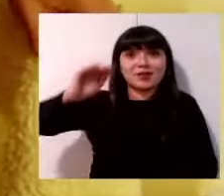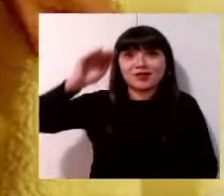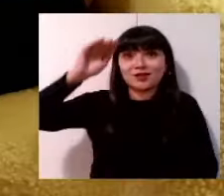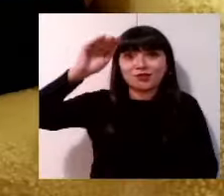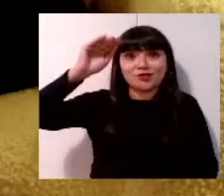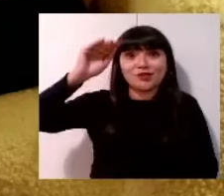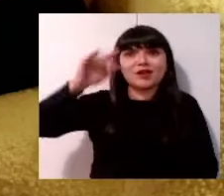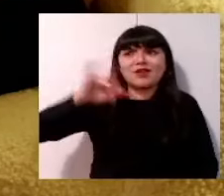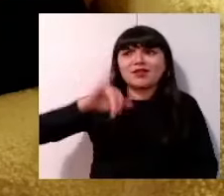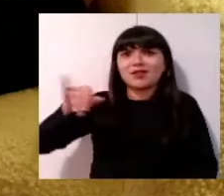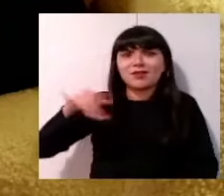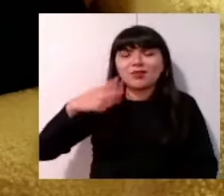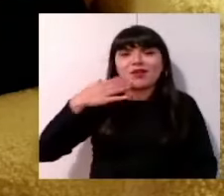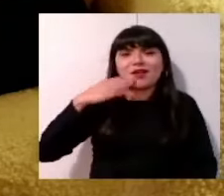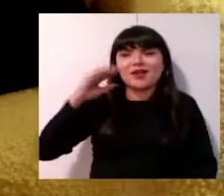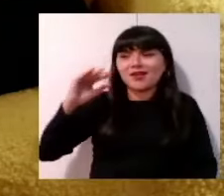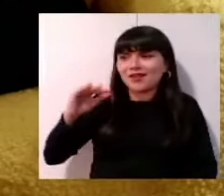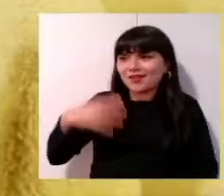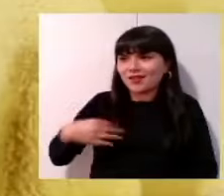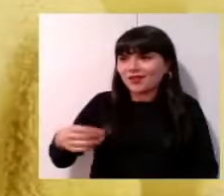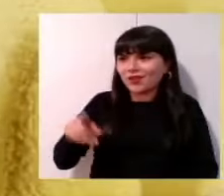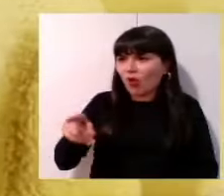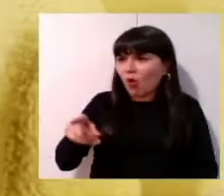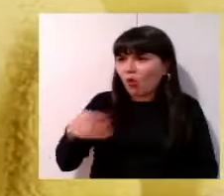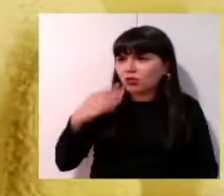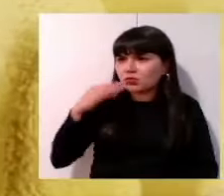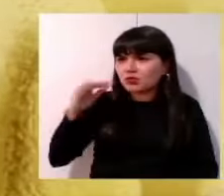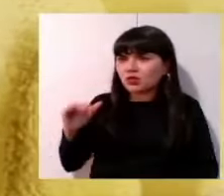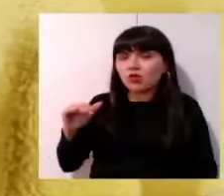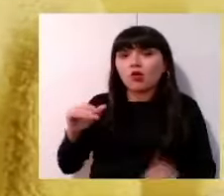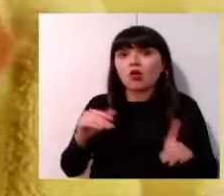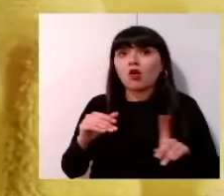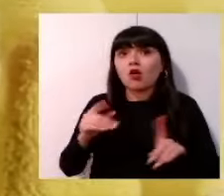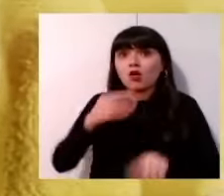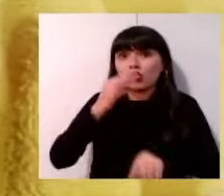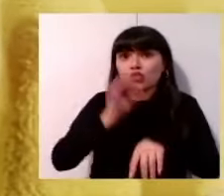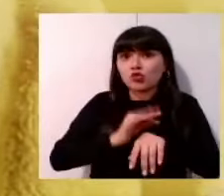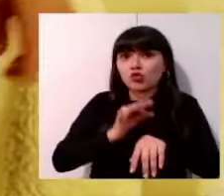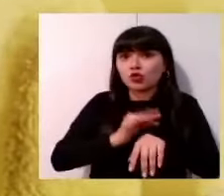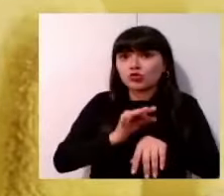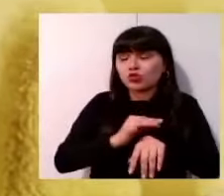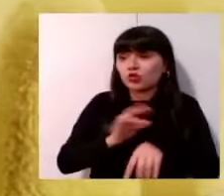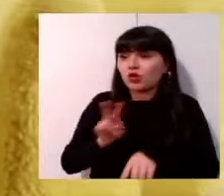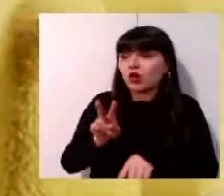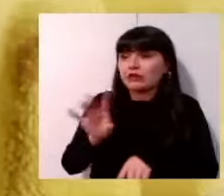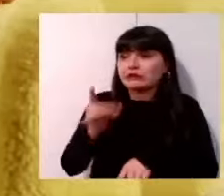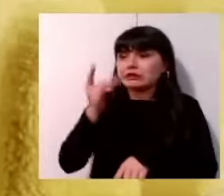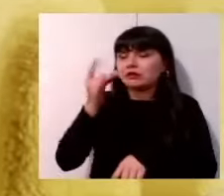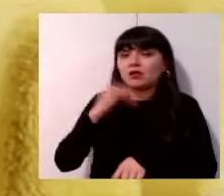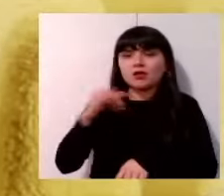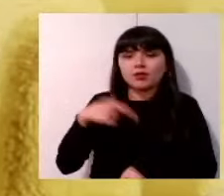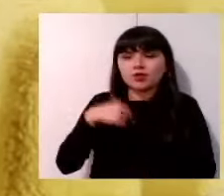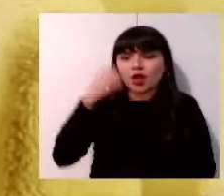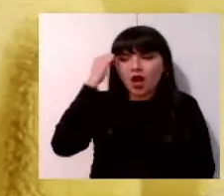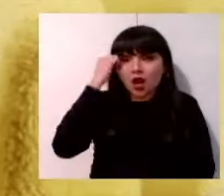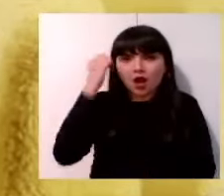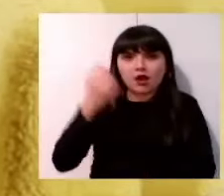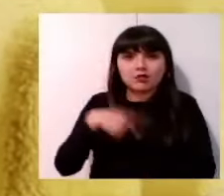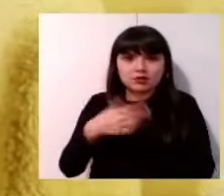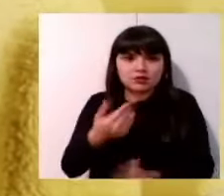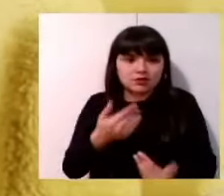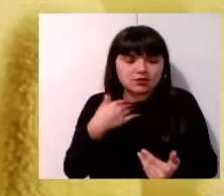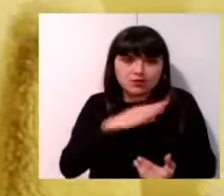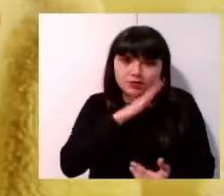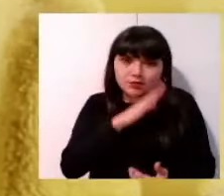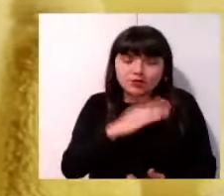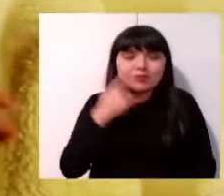medio chico. Entonces te lo dicen el doctor todo como después y uno va arrepentísimo. Sí. pero también nuestros hijos tienen distintas